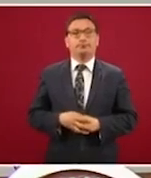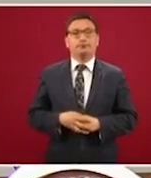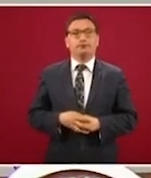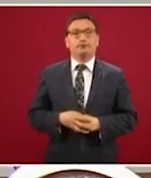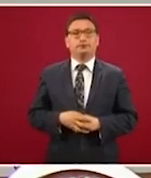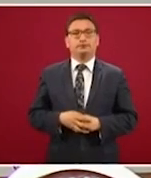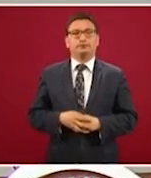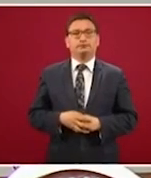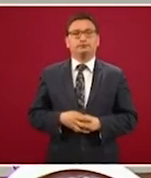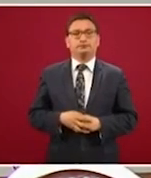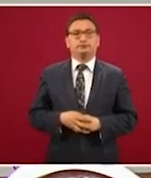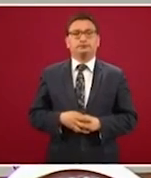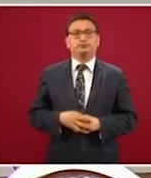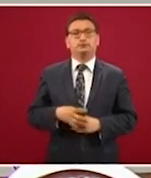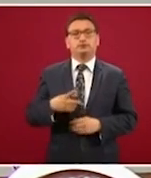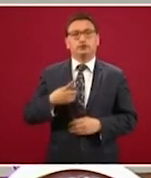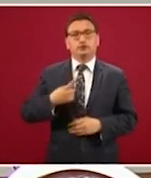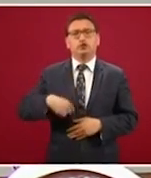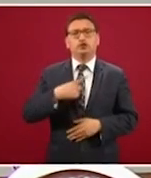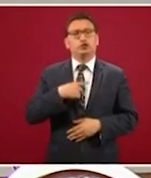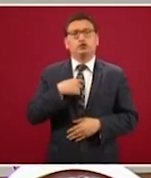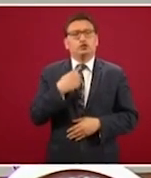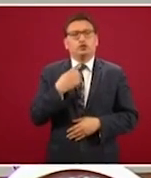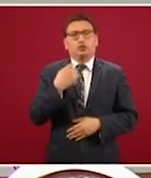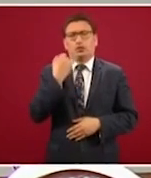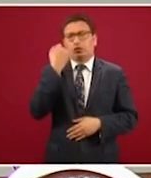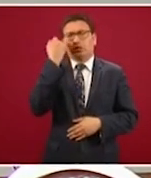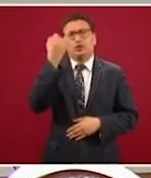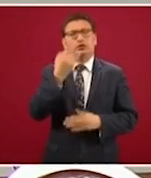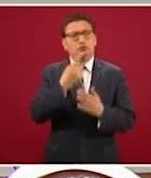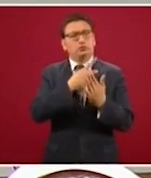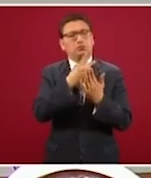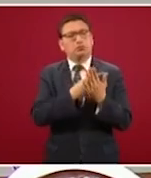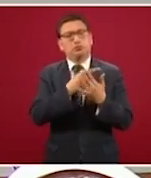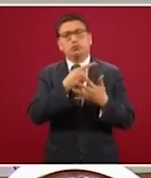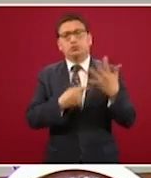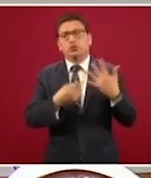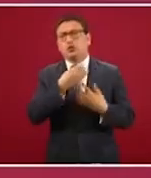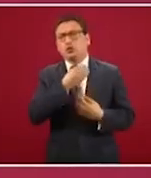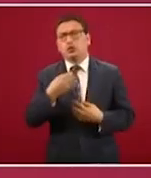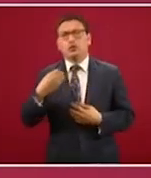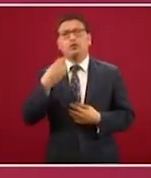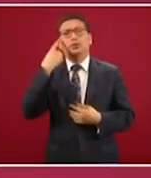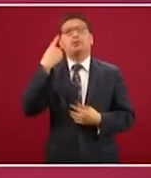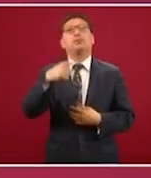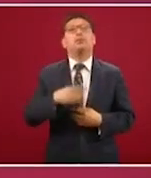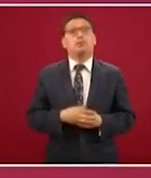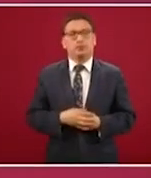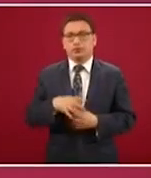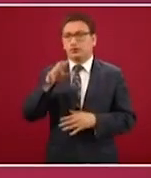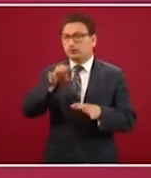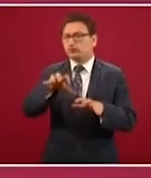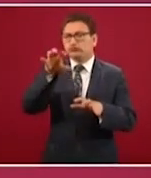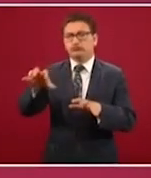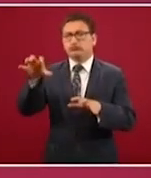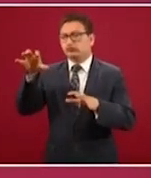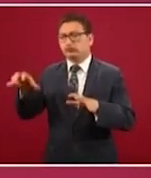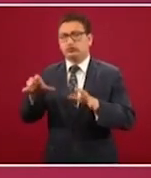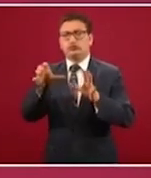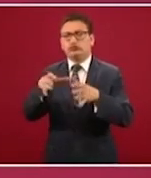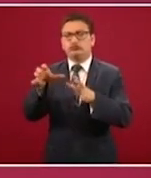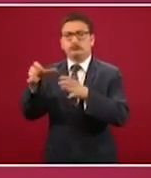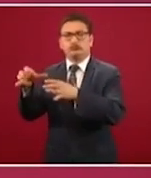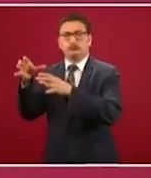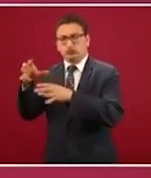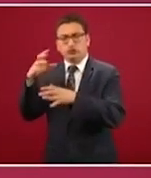el plan que tenemos de visitar todas las etnias, todas